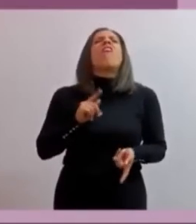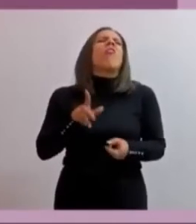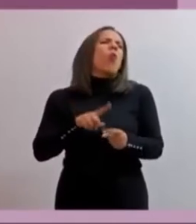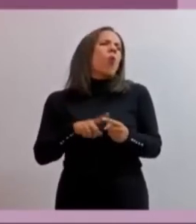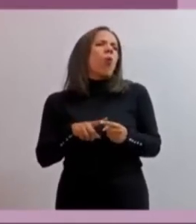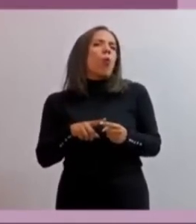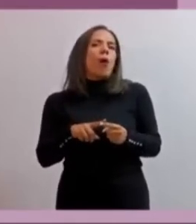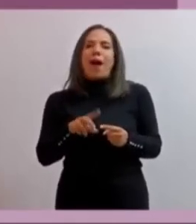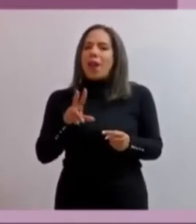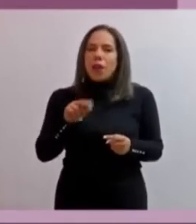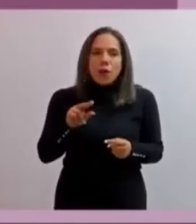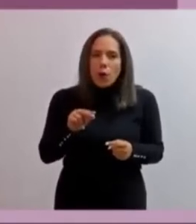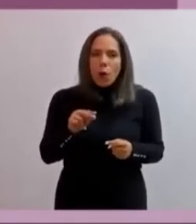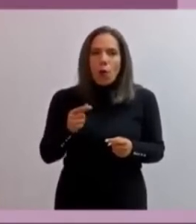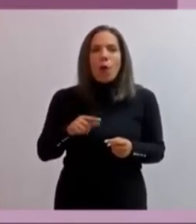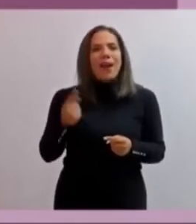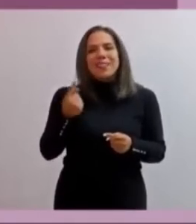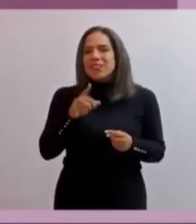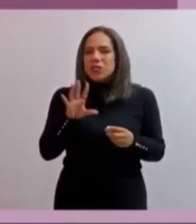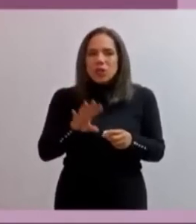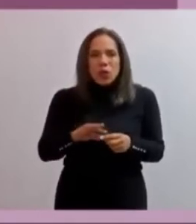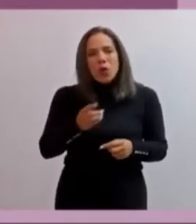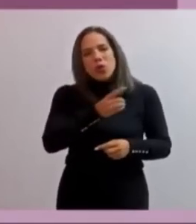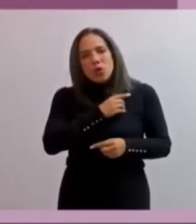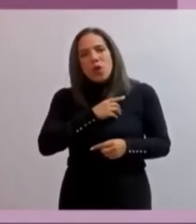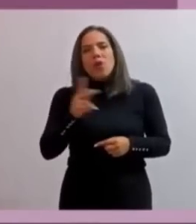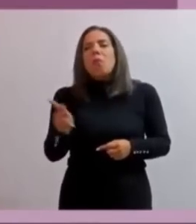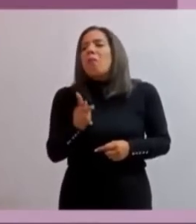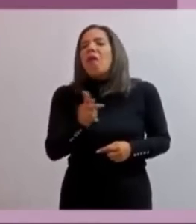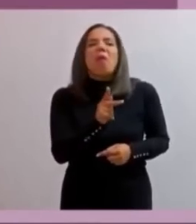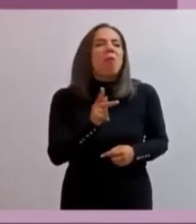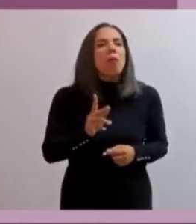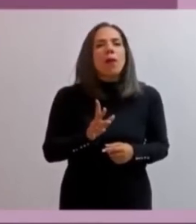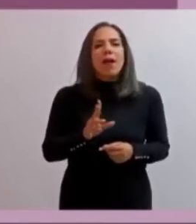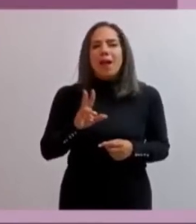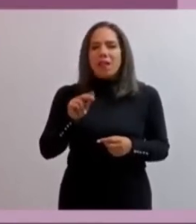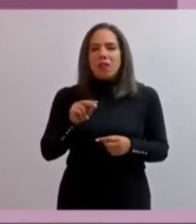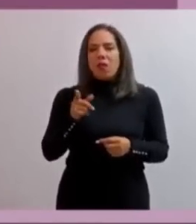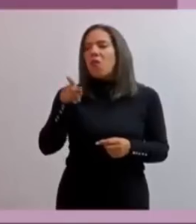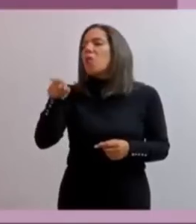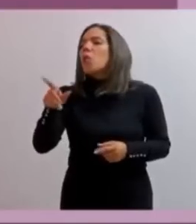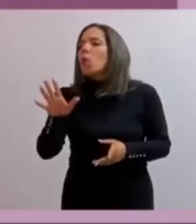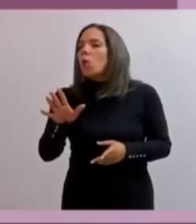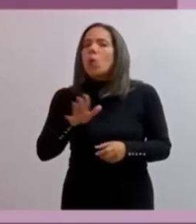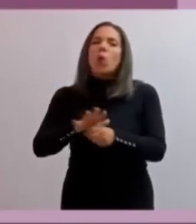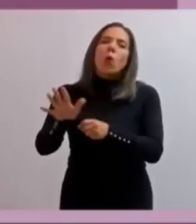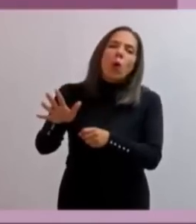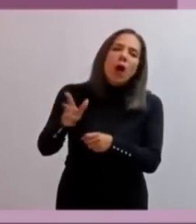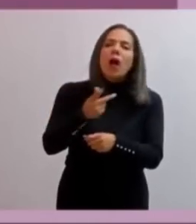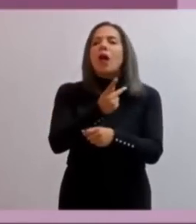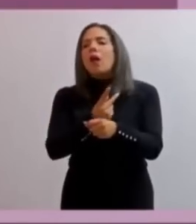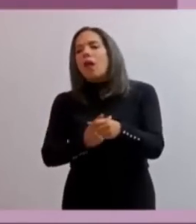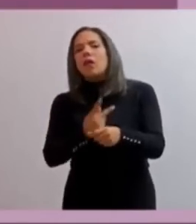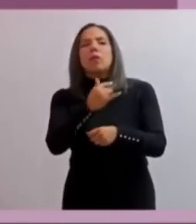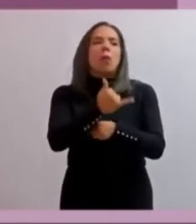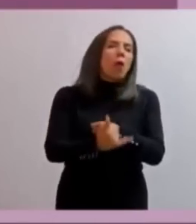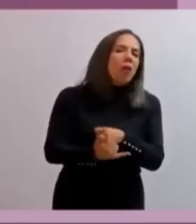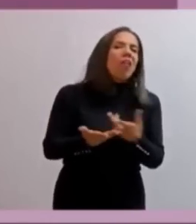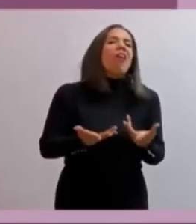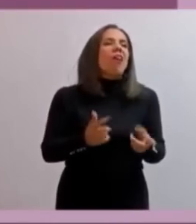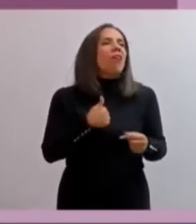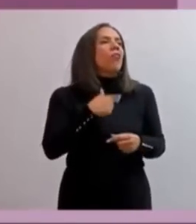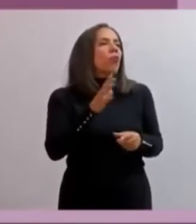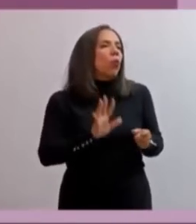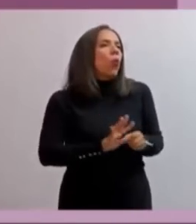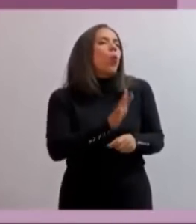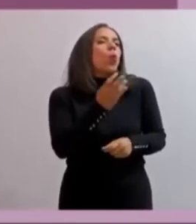parte tenemos que hacer? O lo que hemos visto en algún consejo técnico es cuántos proyectos tenemos que hacer en